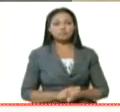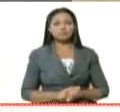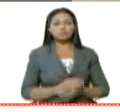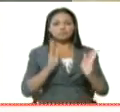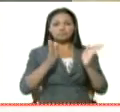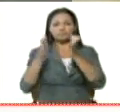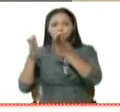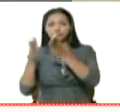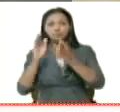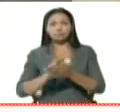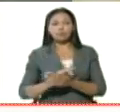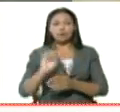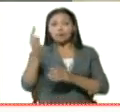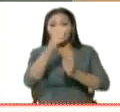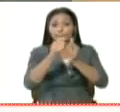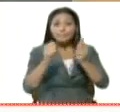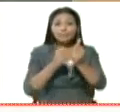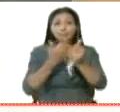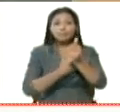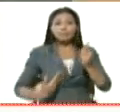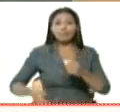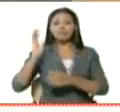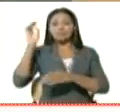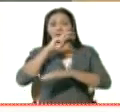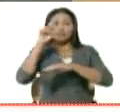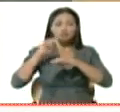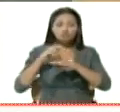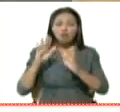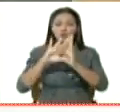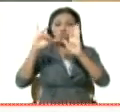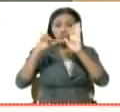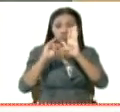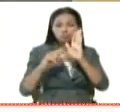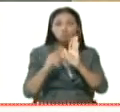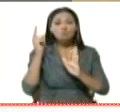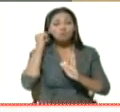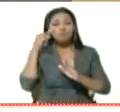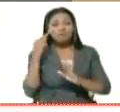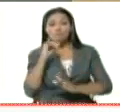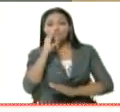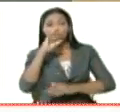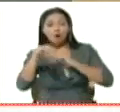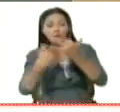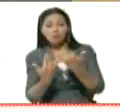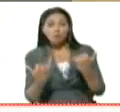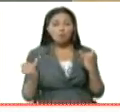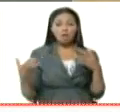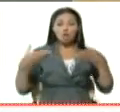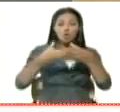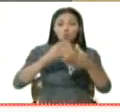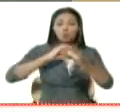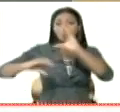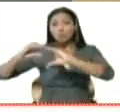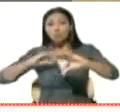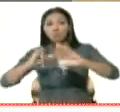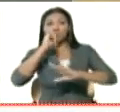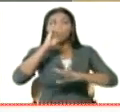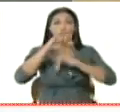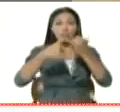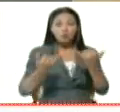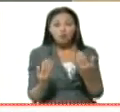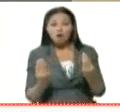Cambiamos de tema. La primera vicepresidenta de la Asamblea Nacional Constituyente, Tania Díaz, informó que desde la Comisión de Comunicación e Información